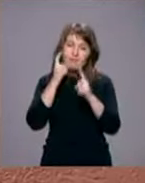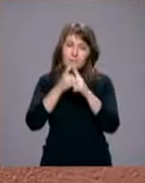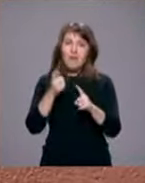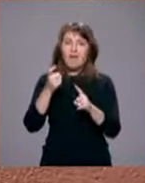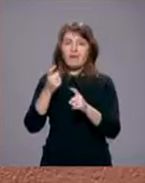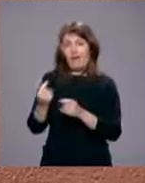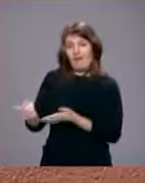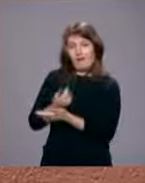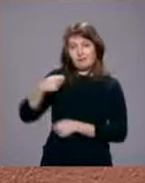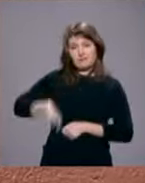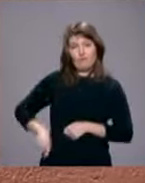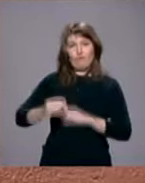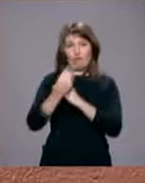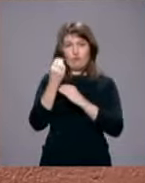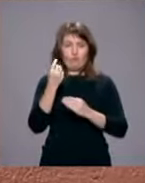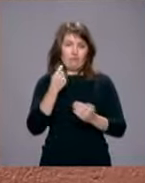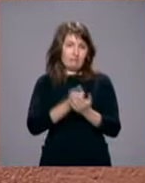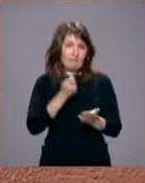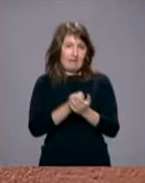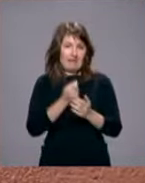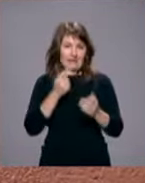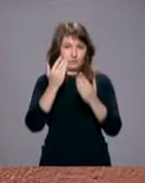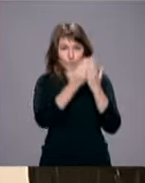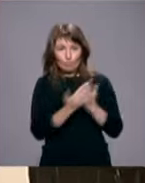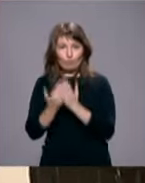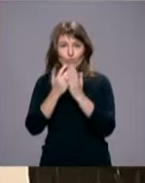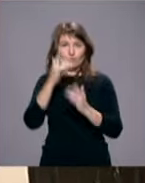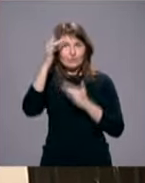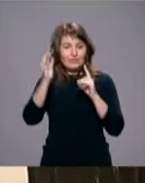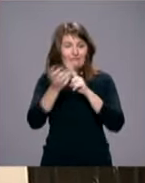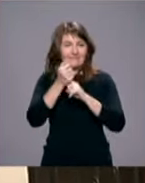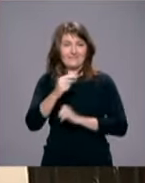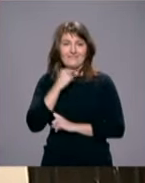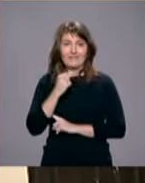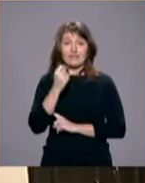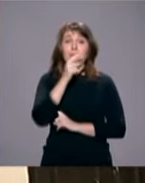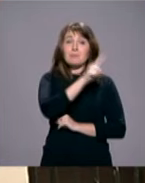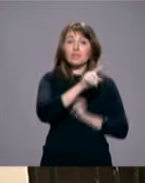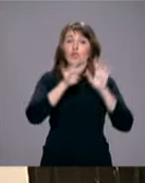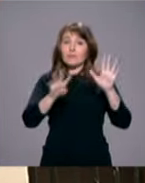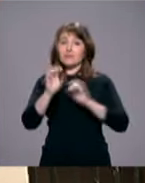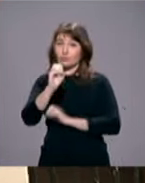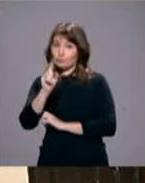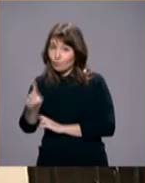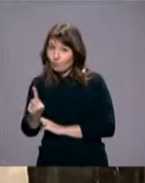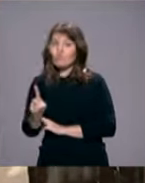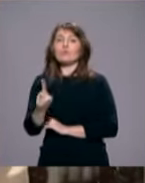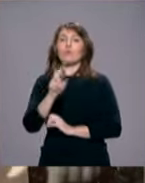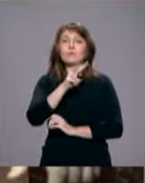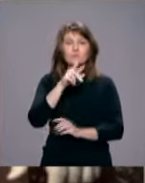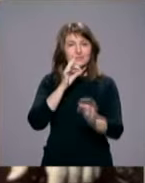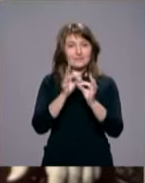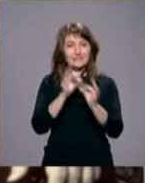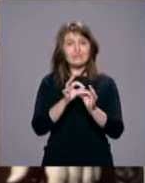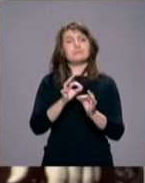formación y cumplir su sueño ser sacerdote el 21 de septiembre de 1901 de la mano del beato